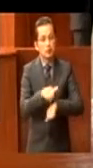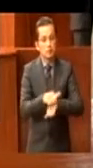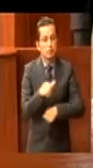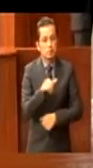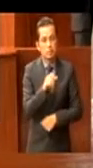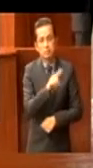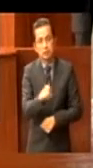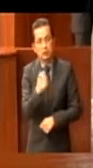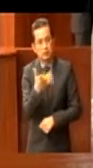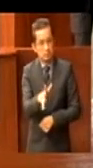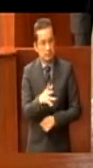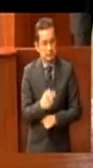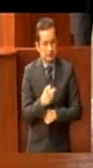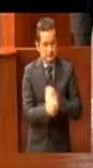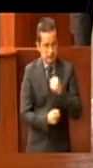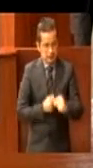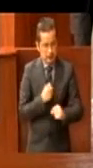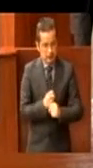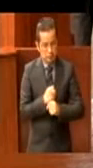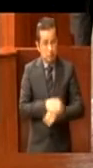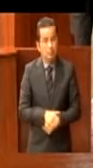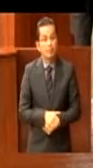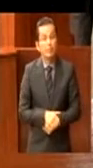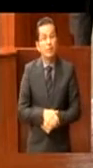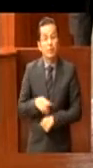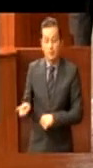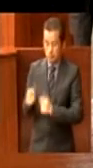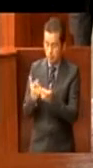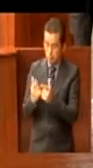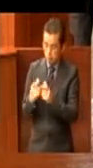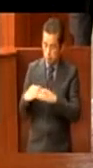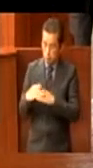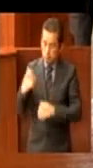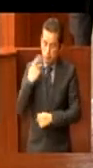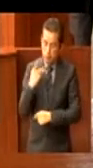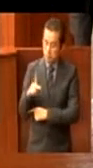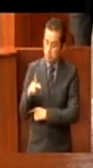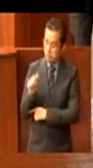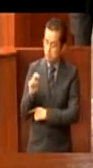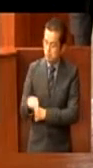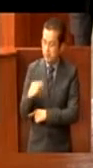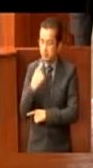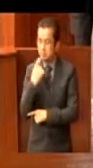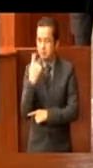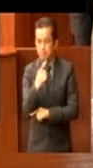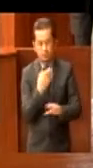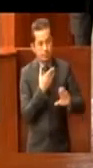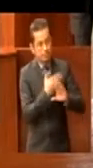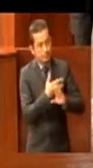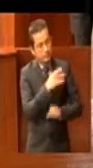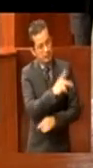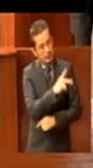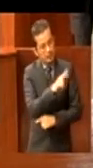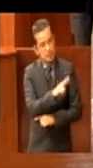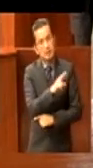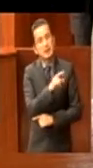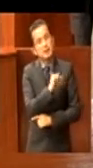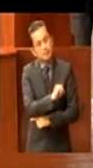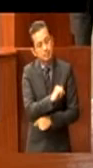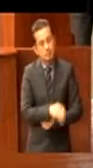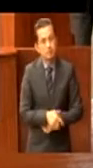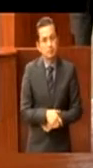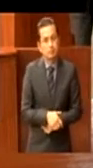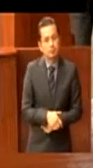110 del año en curso promovido por el partido acción nacional en contra del partido revolucionario institucional